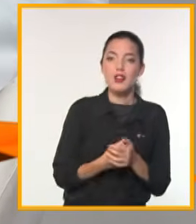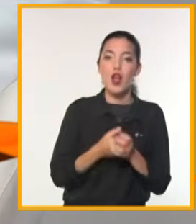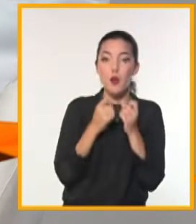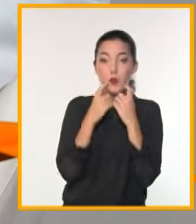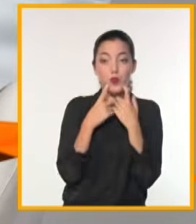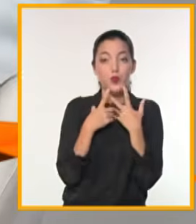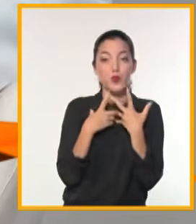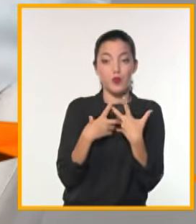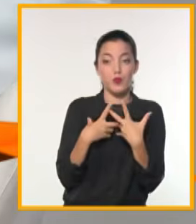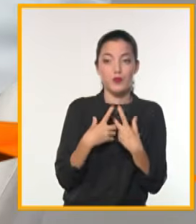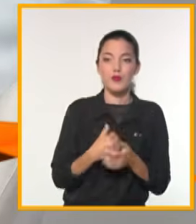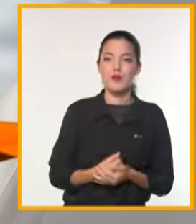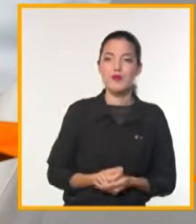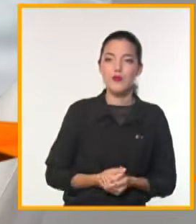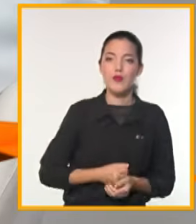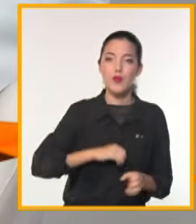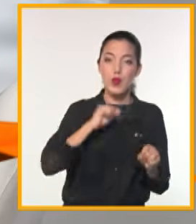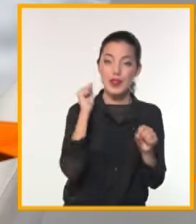trabajadora